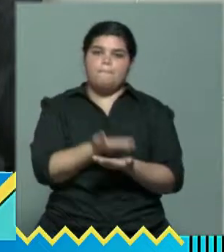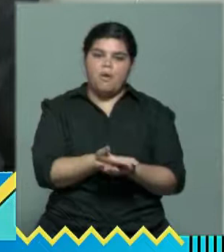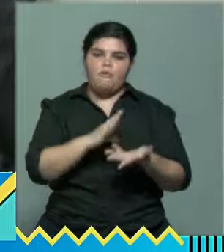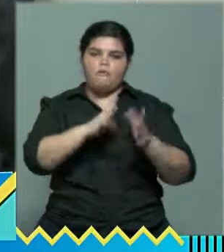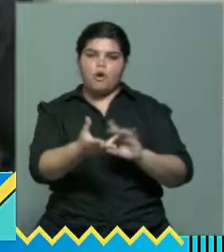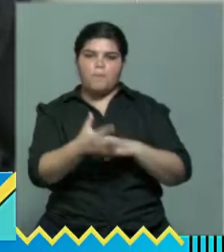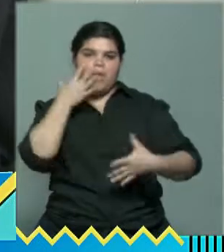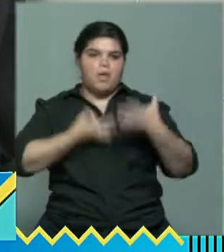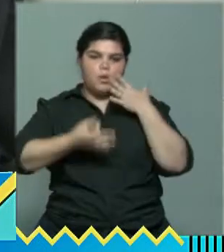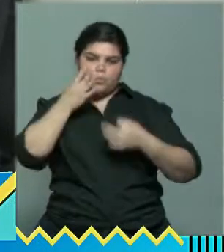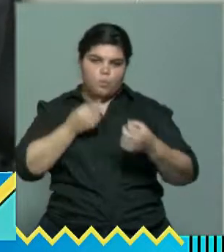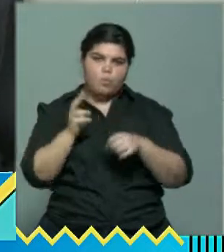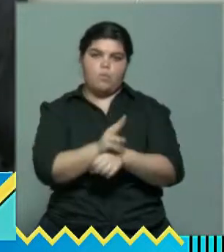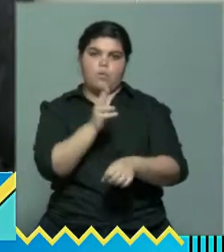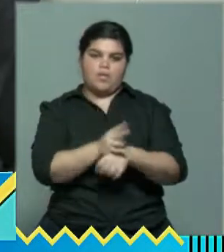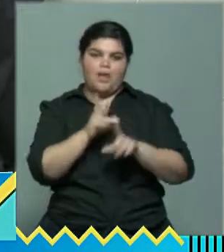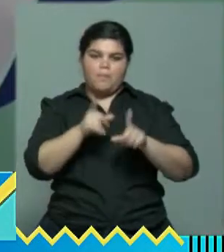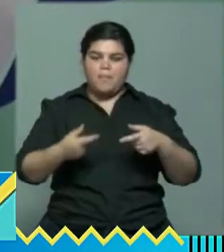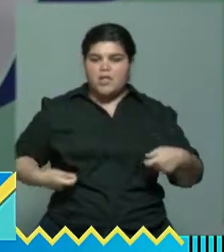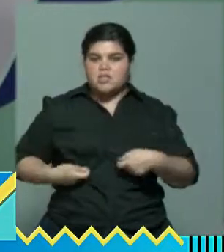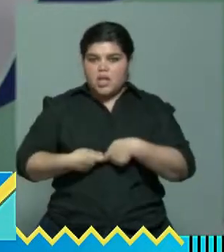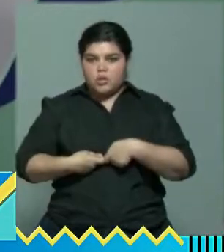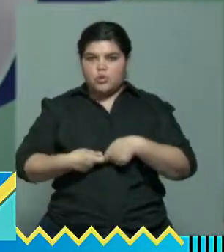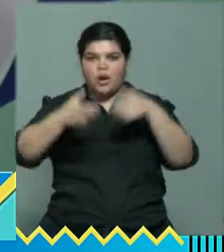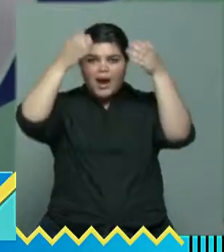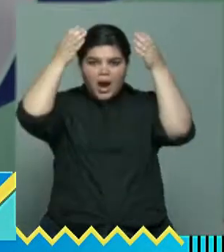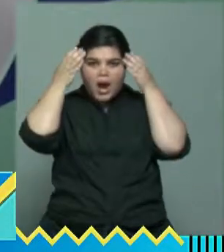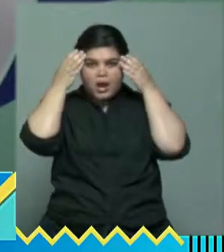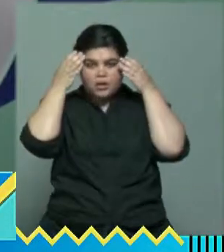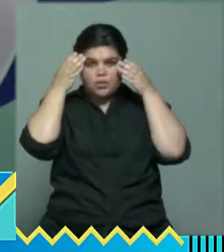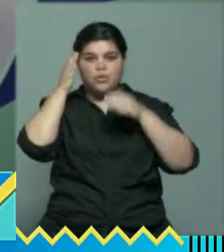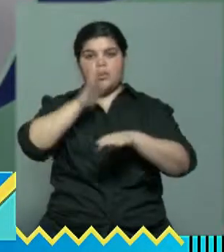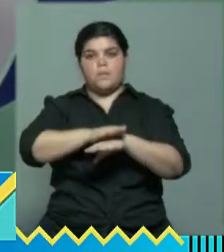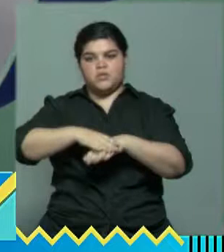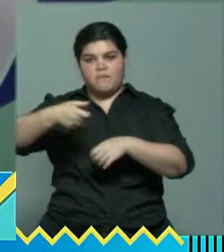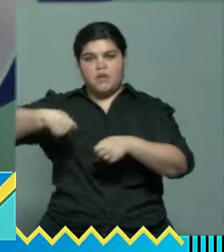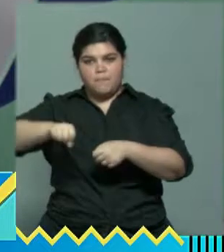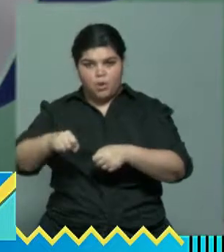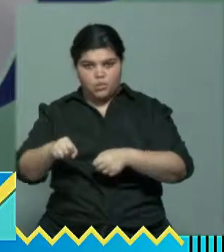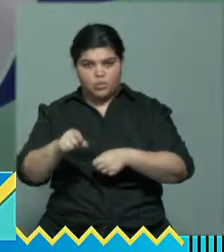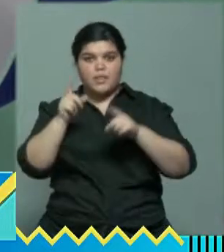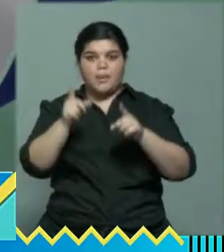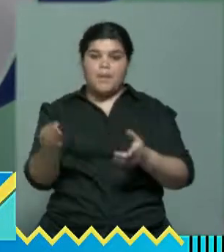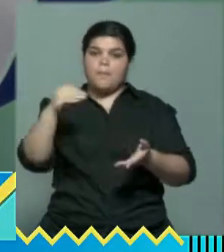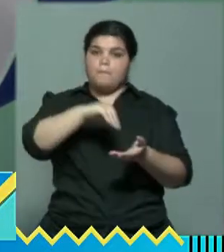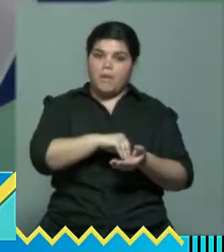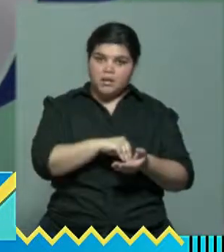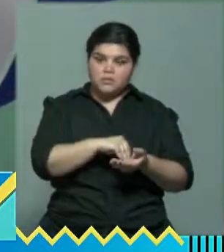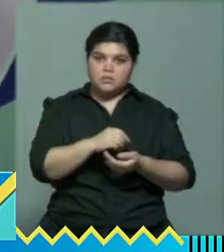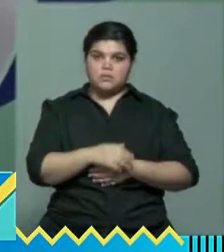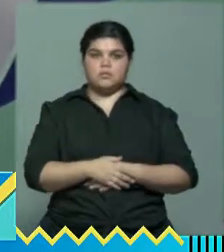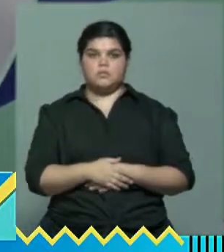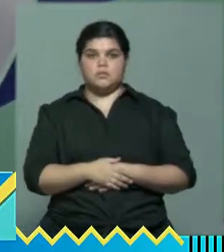de protección personal, como lo que es un cinturón de seguridad o un casco para la motocicleta, y ahora que se incorpora